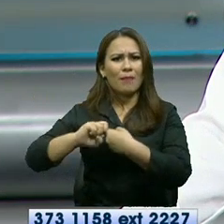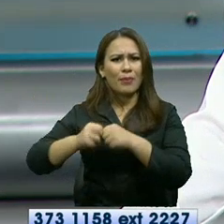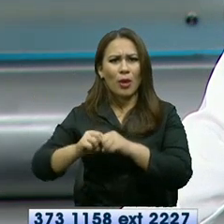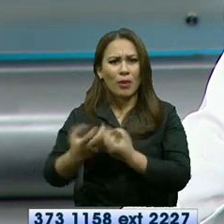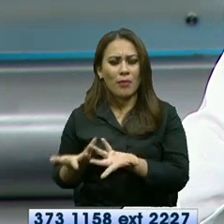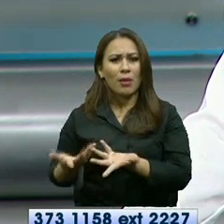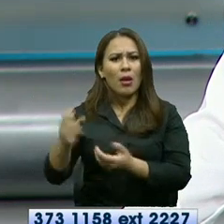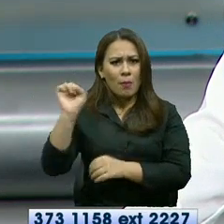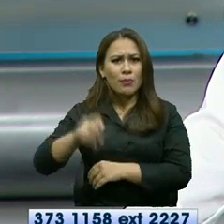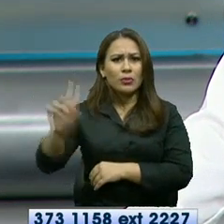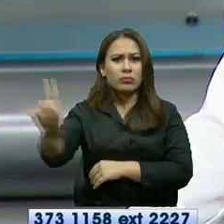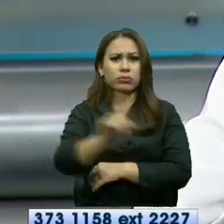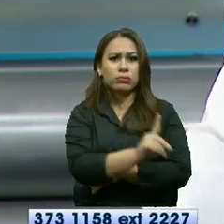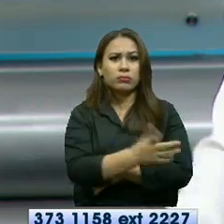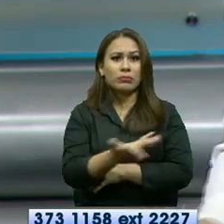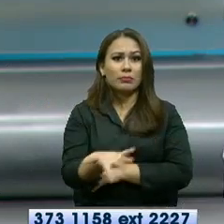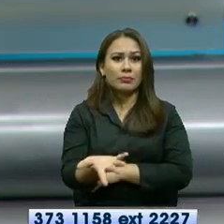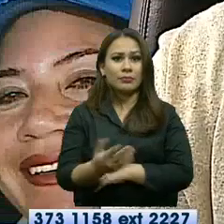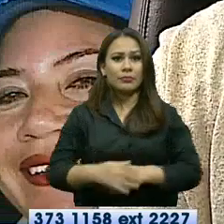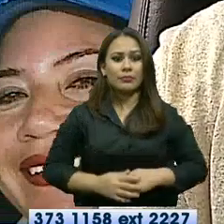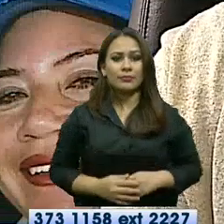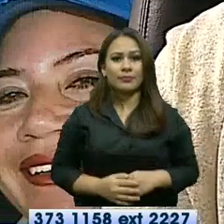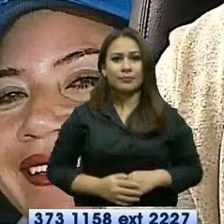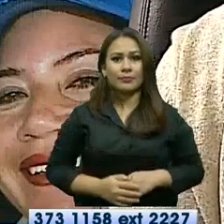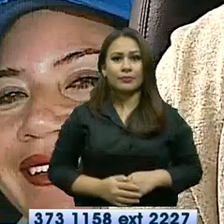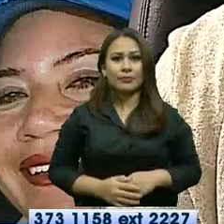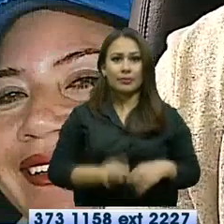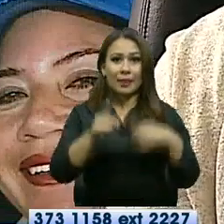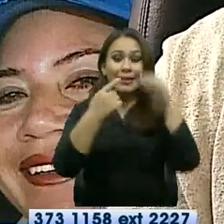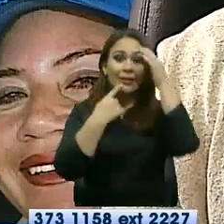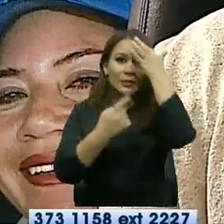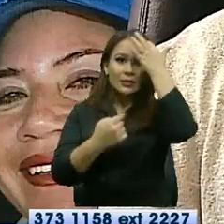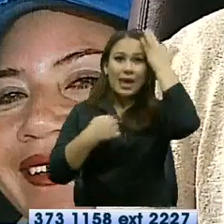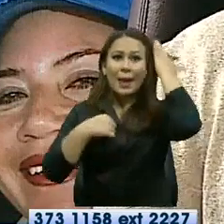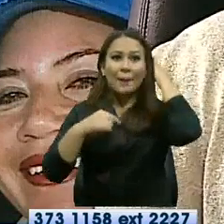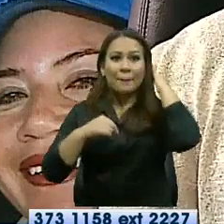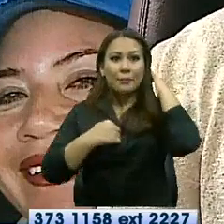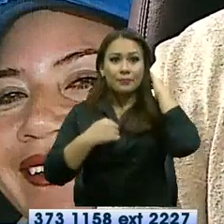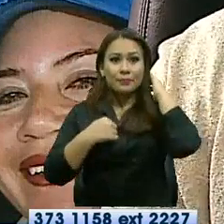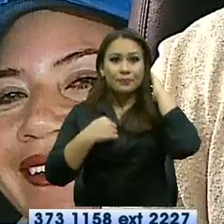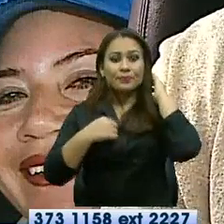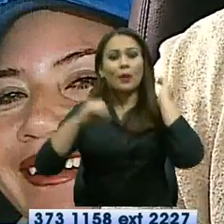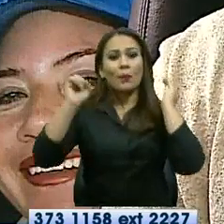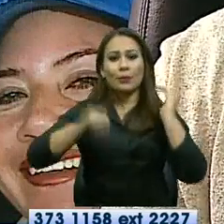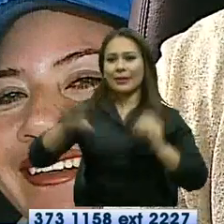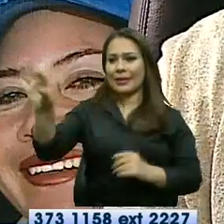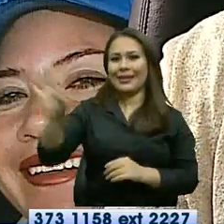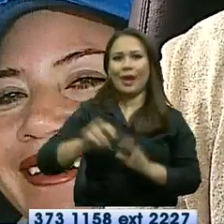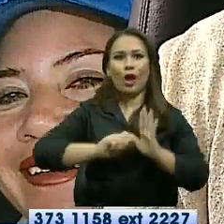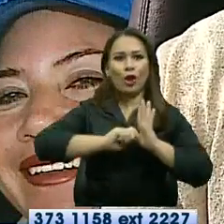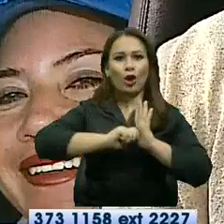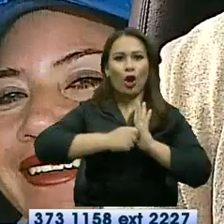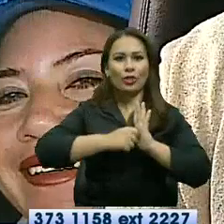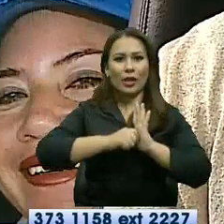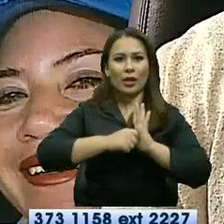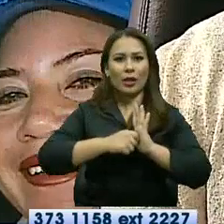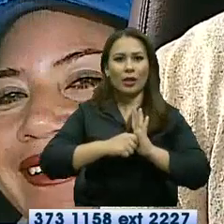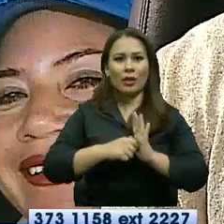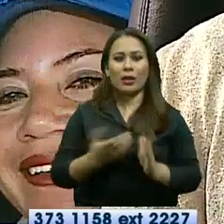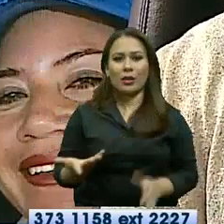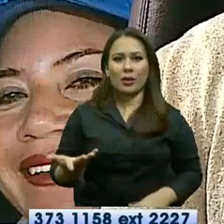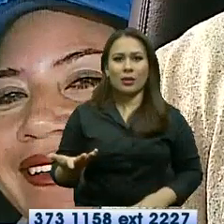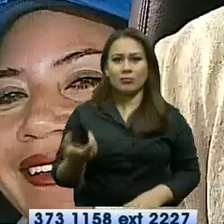para ocupar el cargo. El reglamento para elegir la primera autoridad de la Contraloría General del Estado se aprobó en